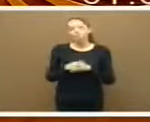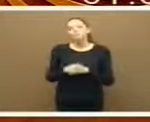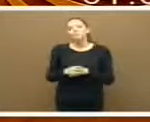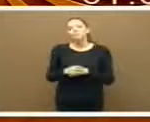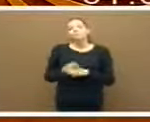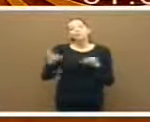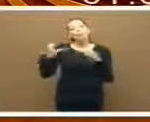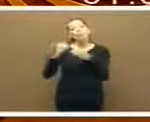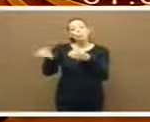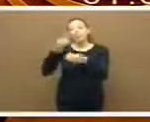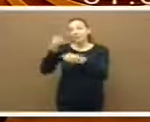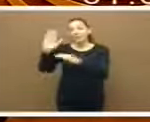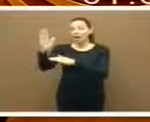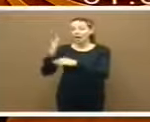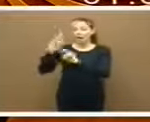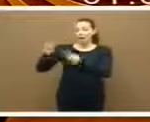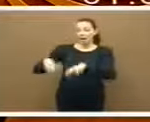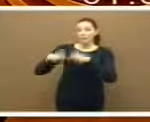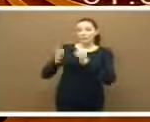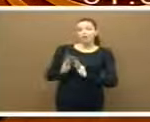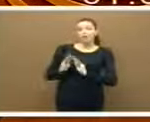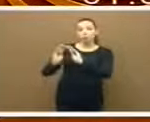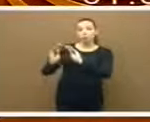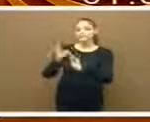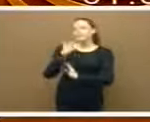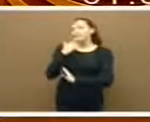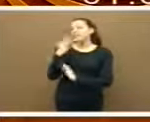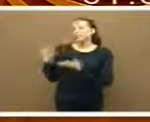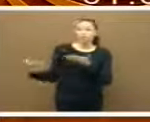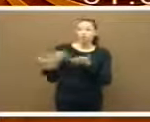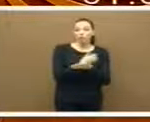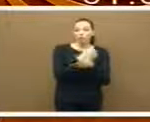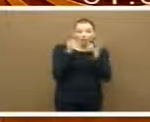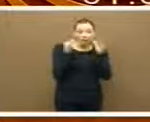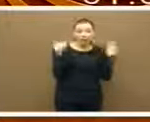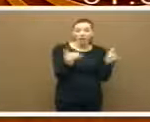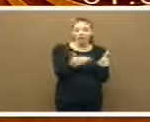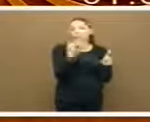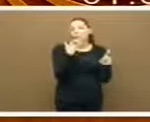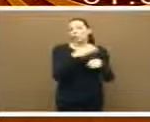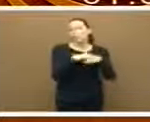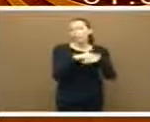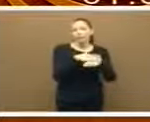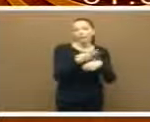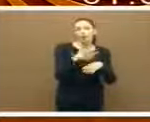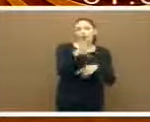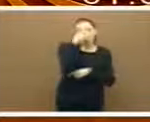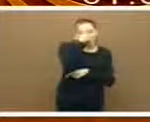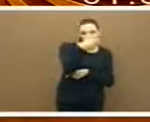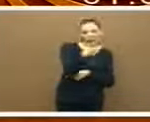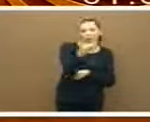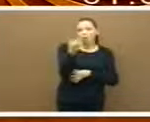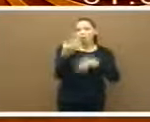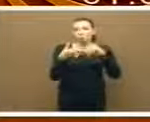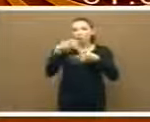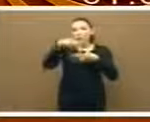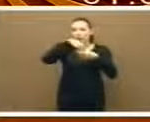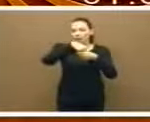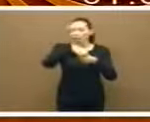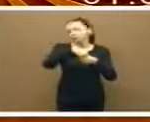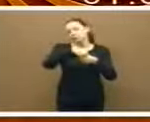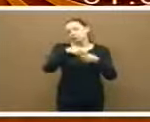Grupo Parlamentario Socialista, decir que todas las que afectan al área de la Dirección General de Administración Local, Justicia e Interior, no podemos obviar que